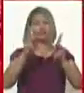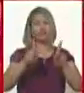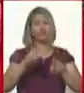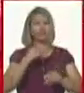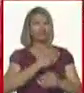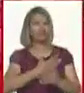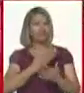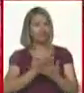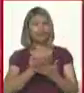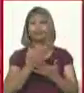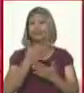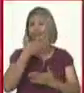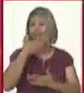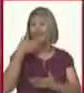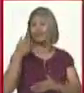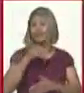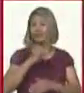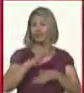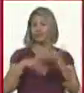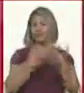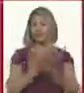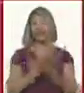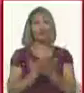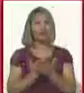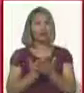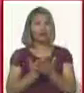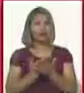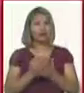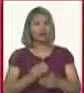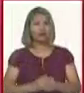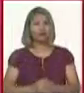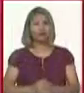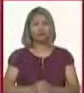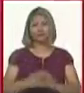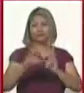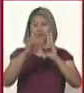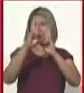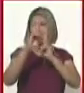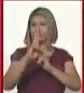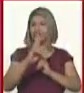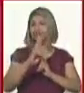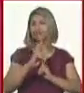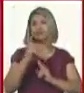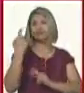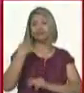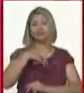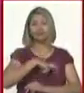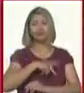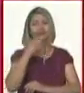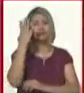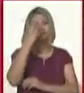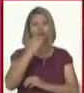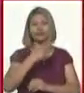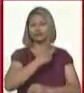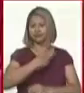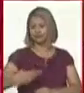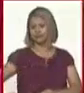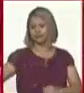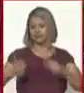persona. Y qué mejor, todos los atributos para rendirle su homenaje a nuestra bella